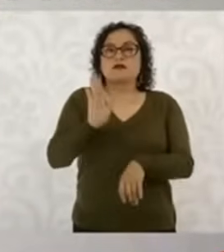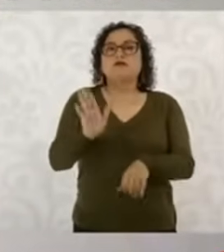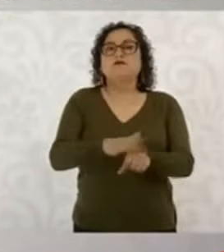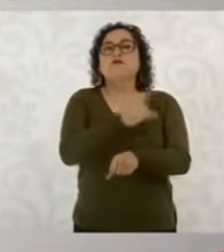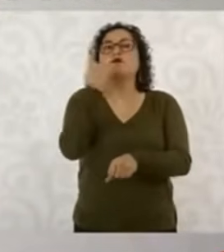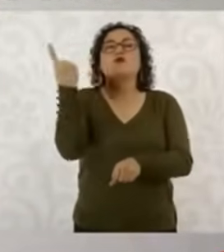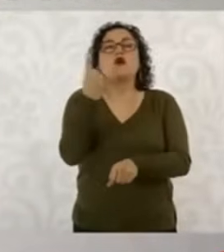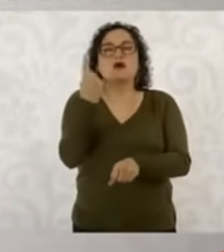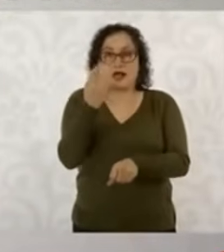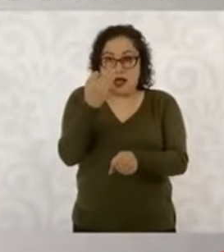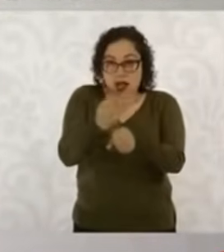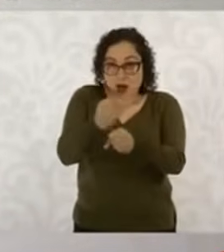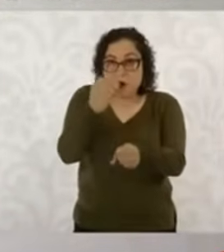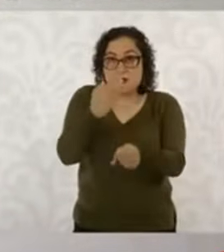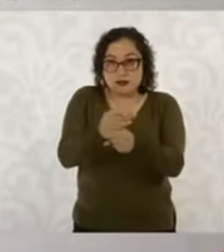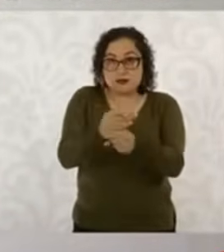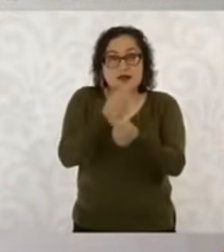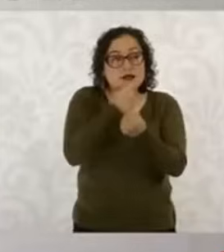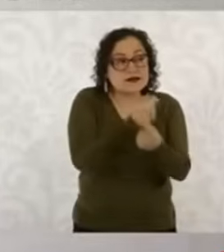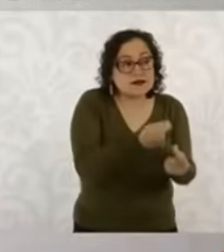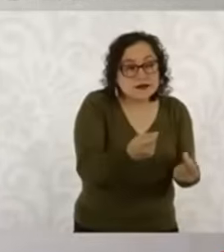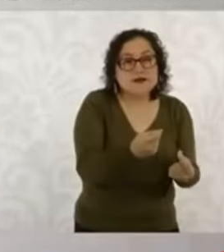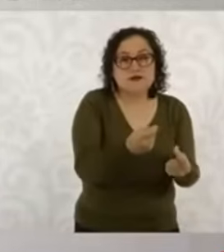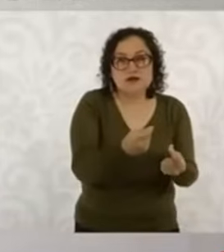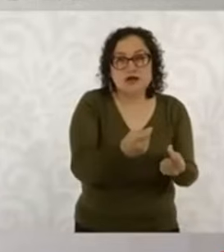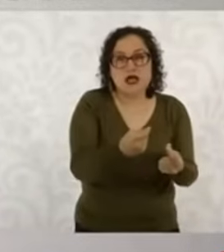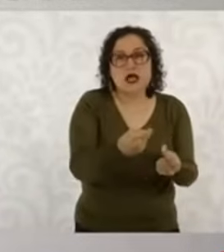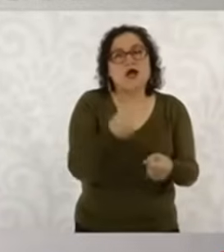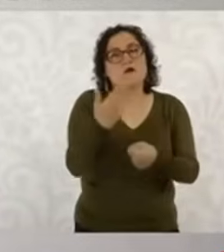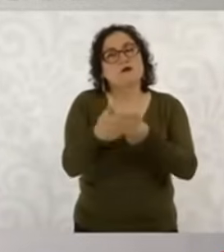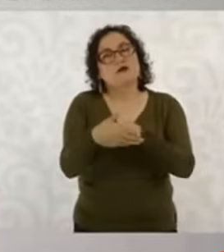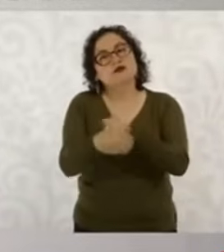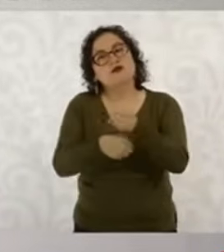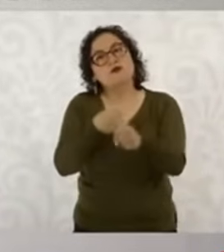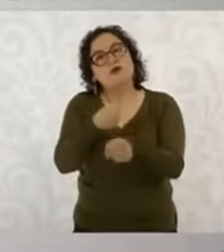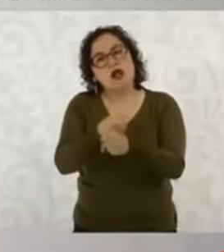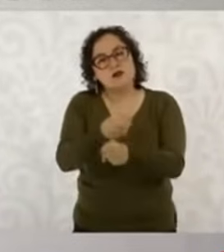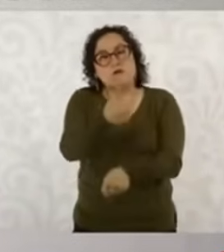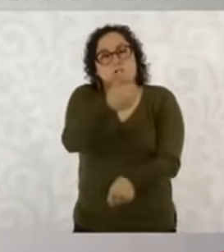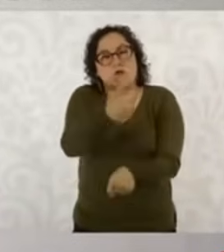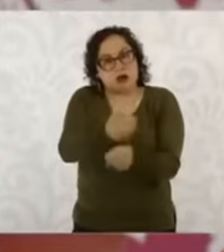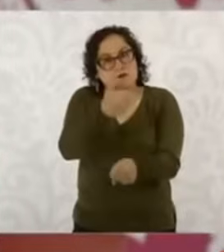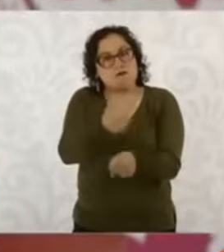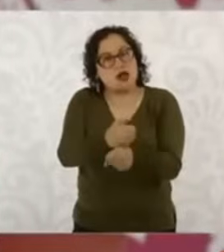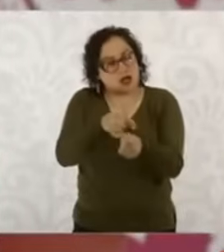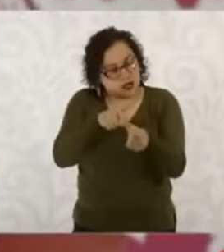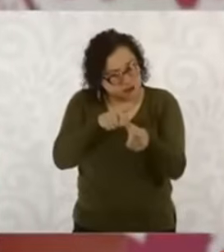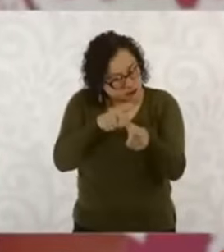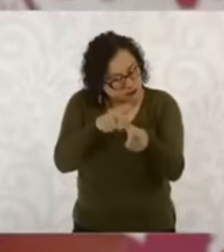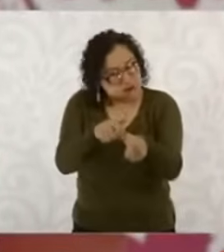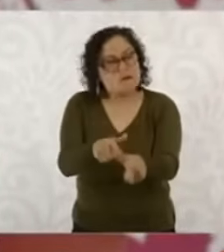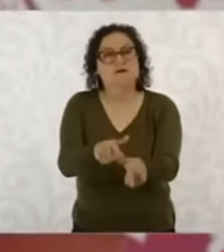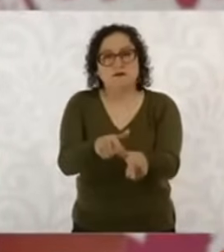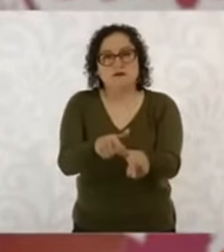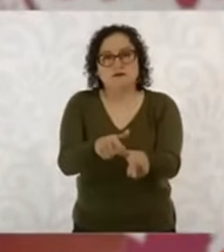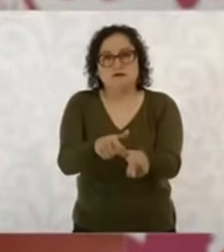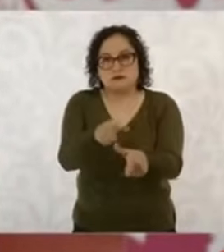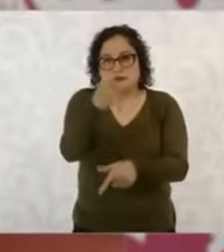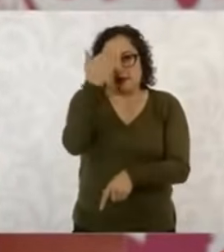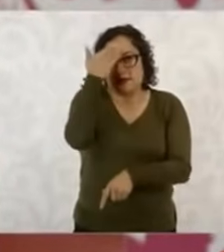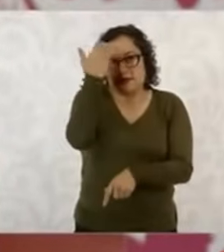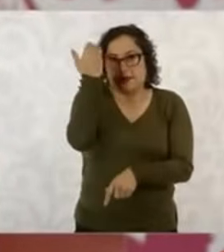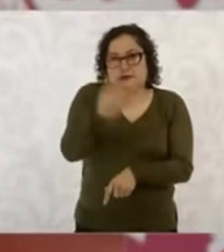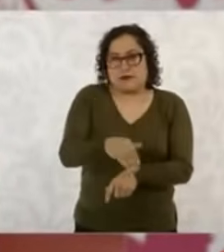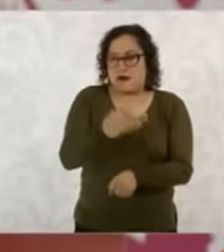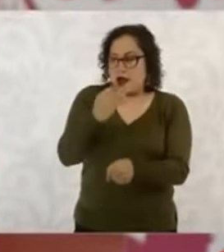a primaria, de manera gradual, pero nos vamos ya a la primaria. Ya todos los jóvenes de educación